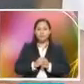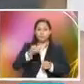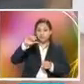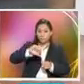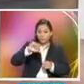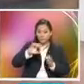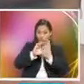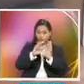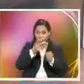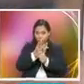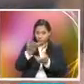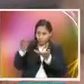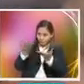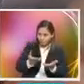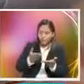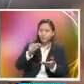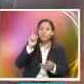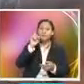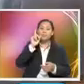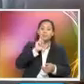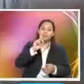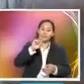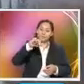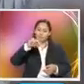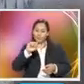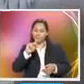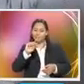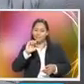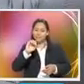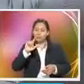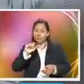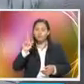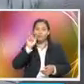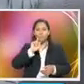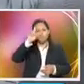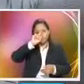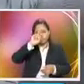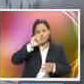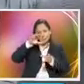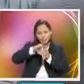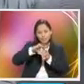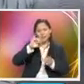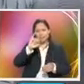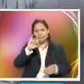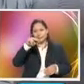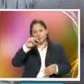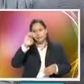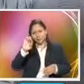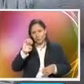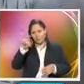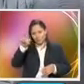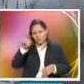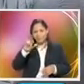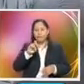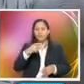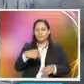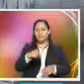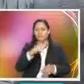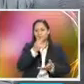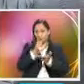El día de hoy en el estudio recibimos a Dania Paola Rabel Cuevas, quien es consejera electoral del Instituto Electoral del Distrito